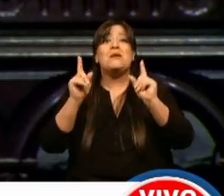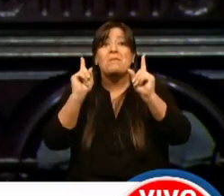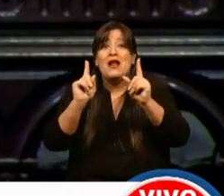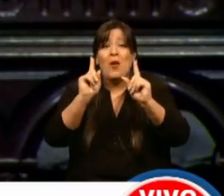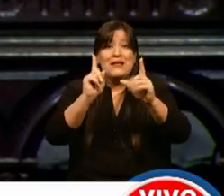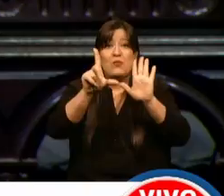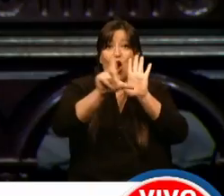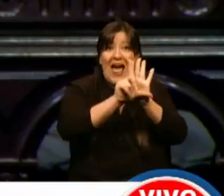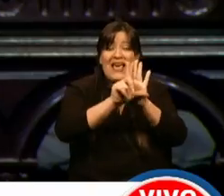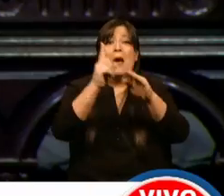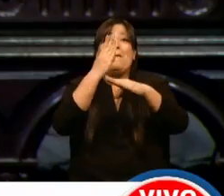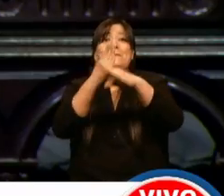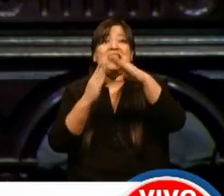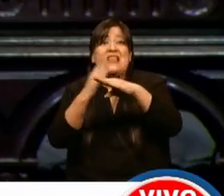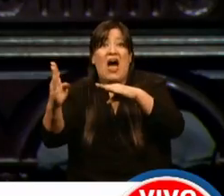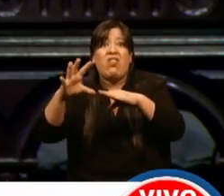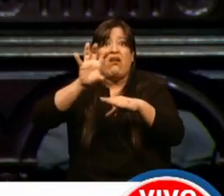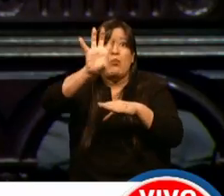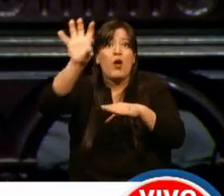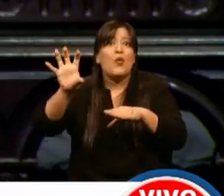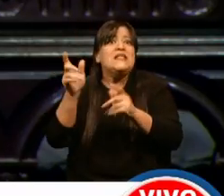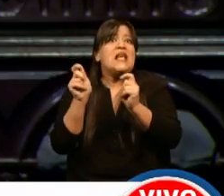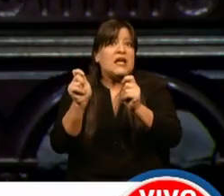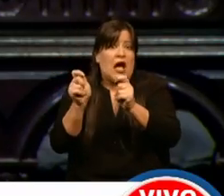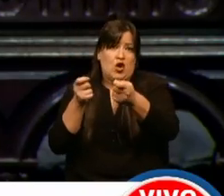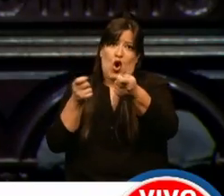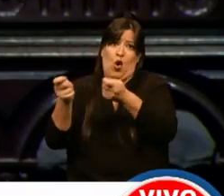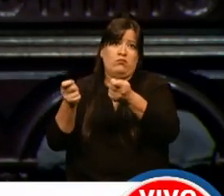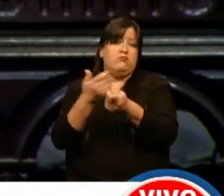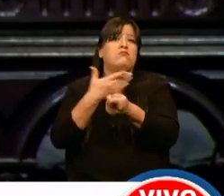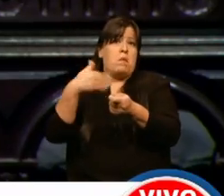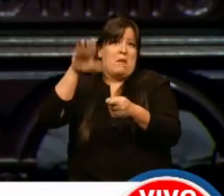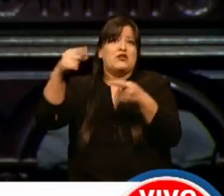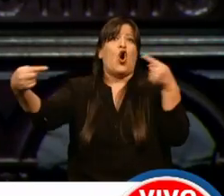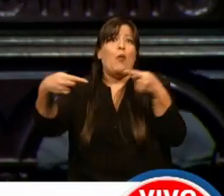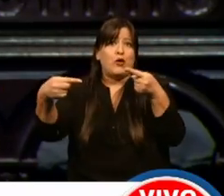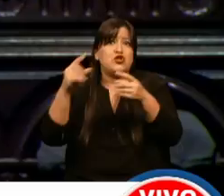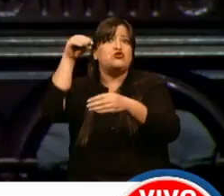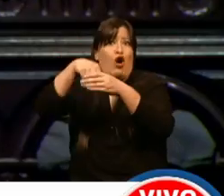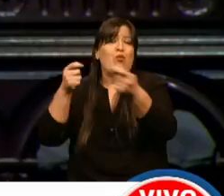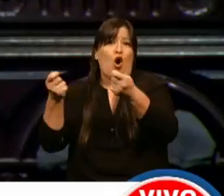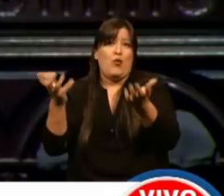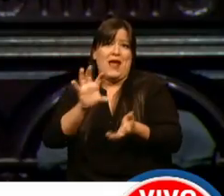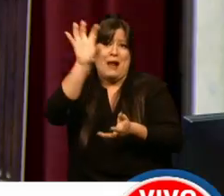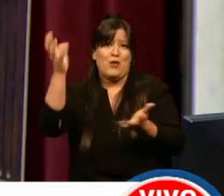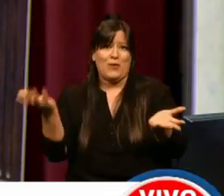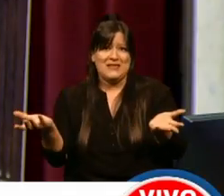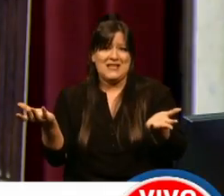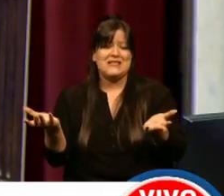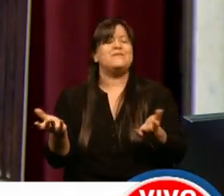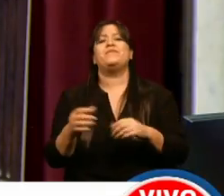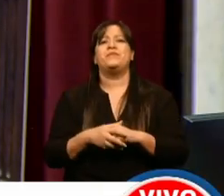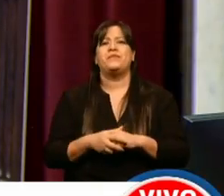por esta ley son distintos gobernados por la principal fuerza opositora silencio por favor y